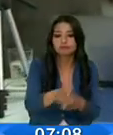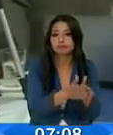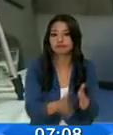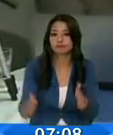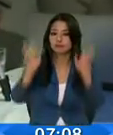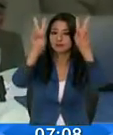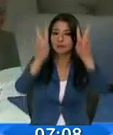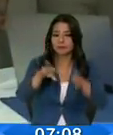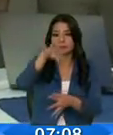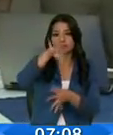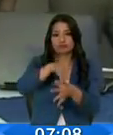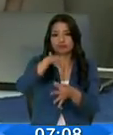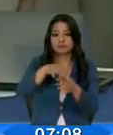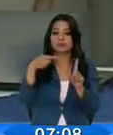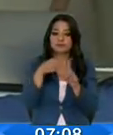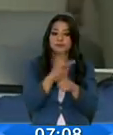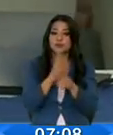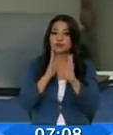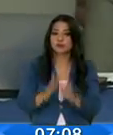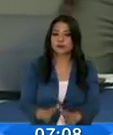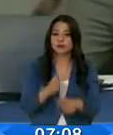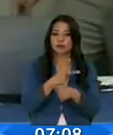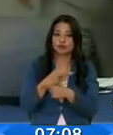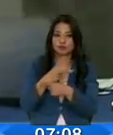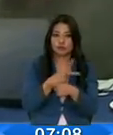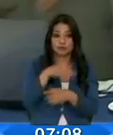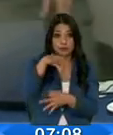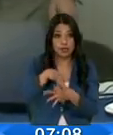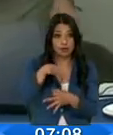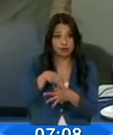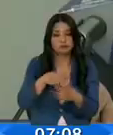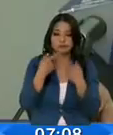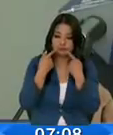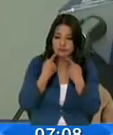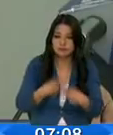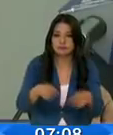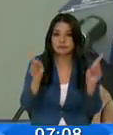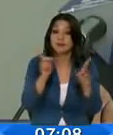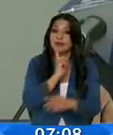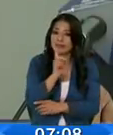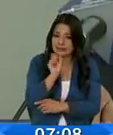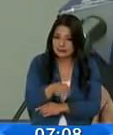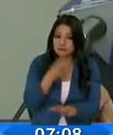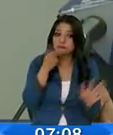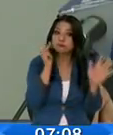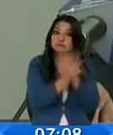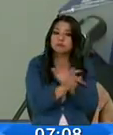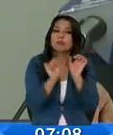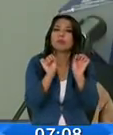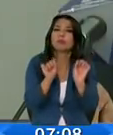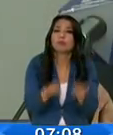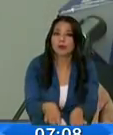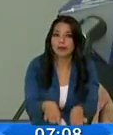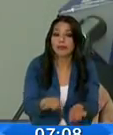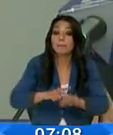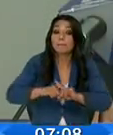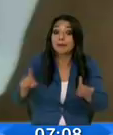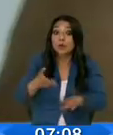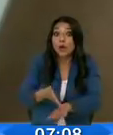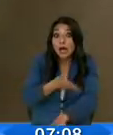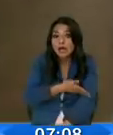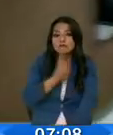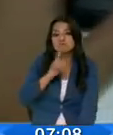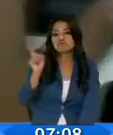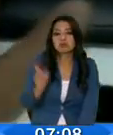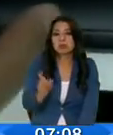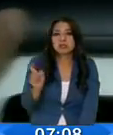Así lo explicó el consejero del Consejo Nacional Electoral, Luis Verde Soto, quien destacó que las denuncias se podrán realizar sin que sea